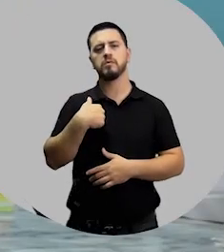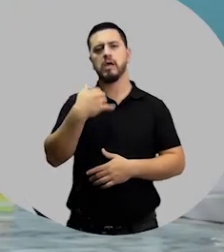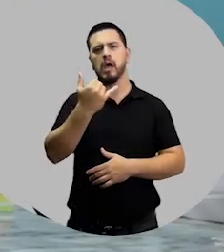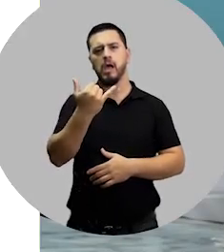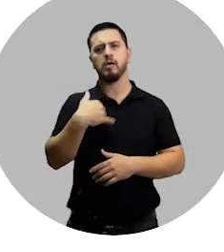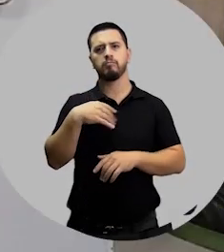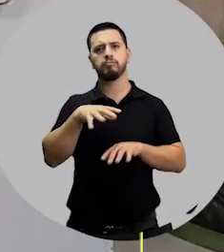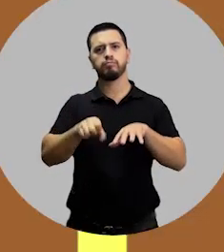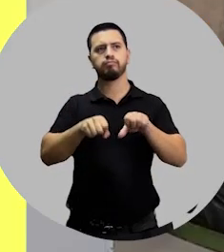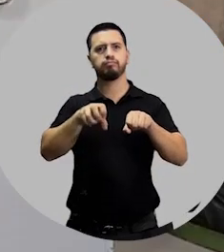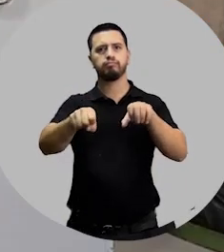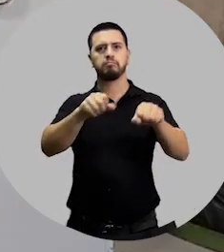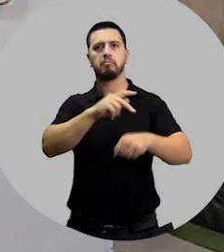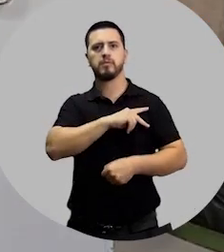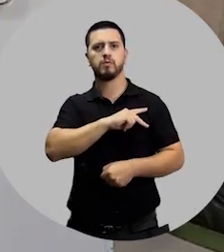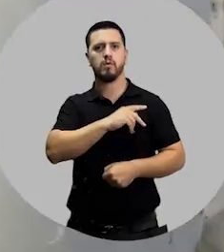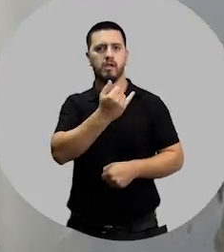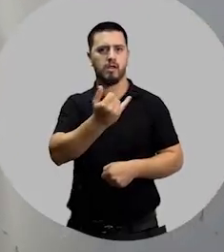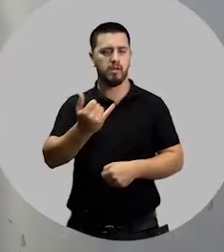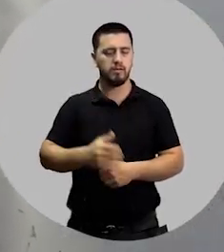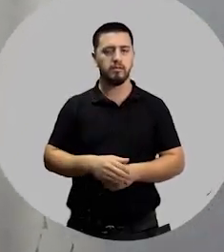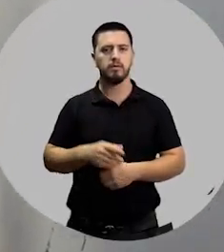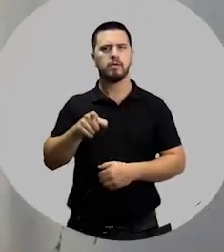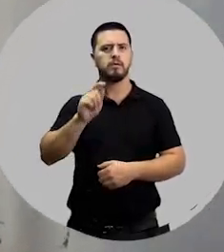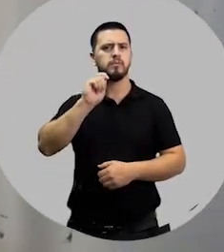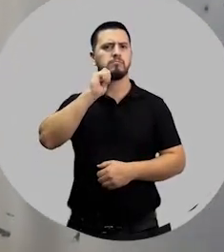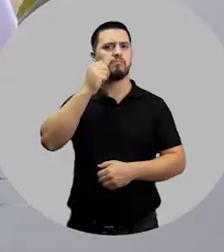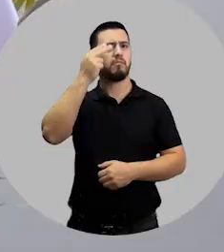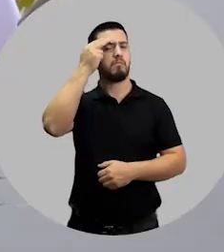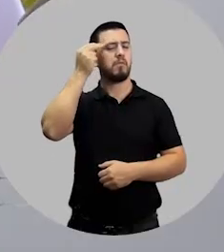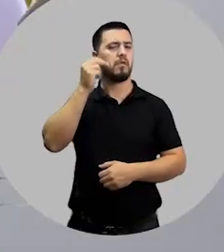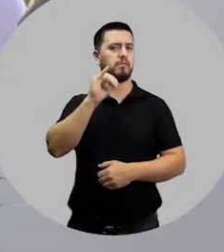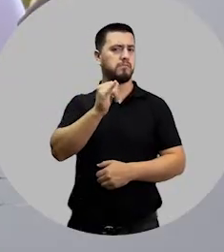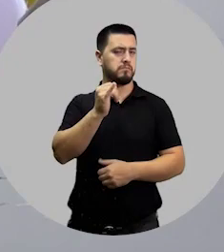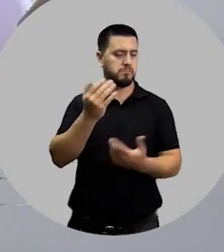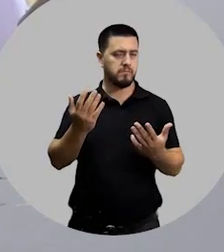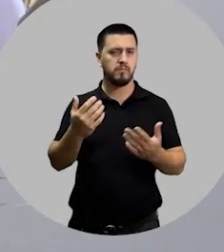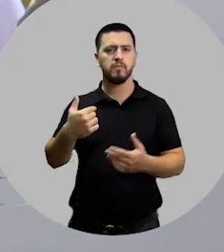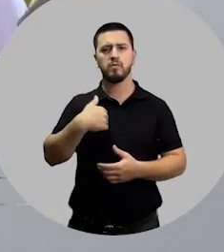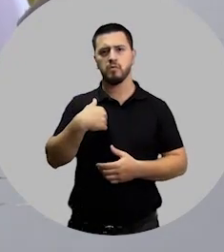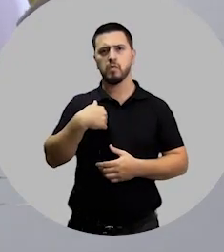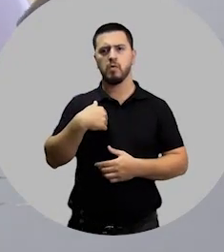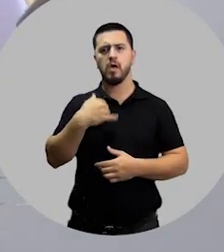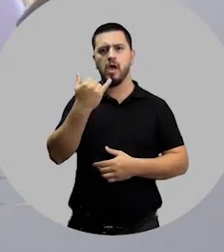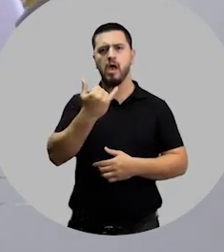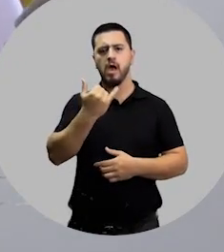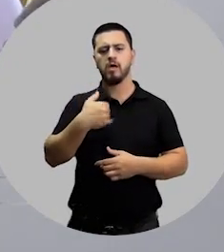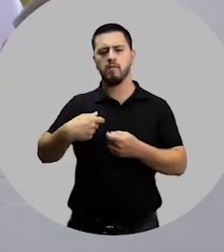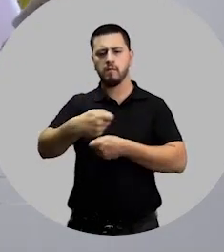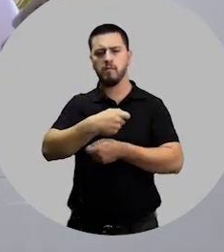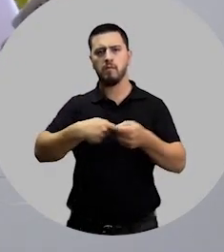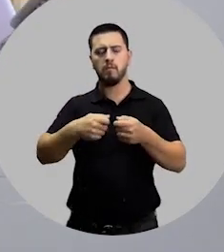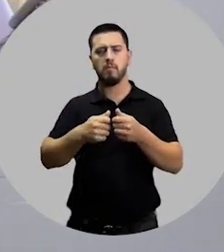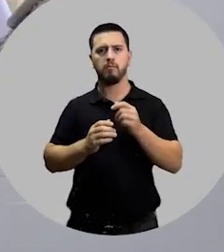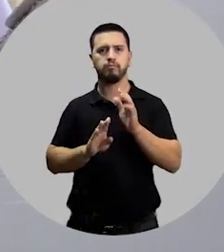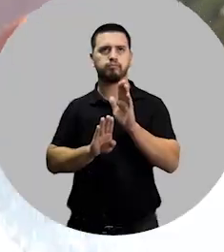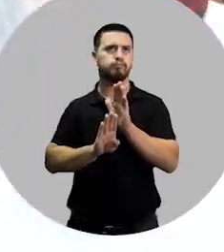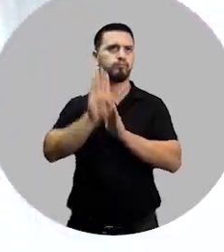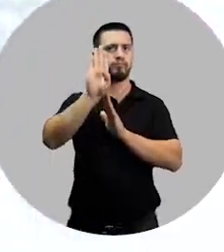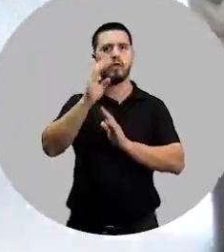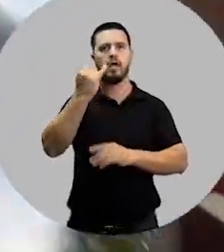gente. Fue una muy linda experiencia, tuve un repunte en mis ventas, me ayudó